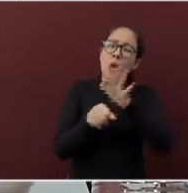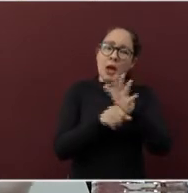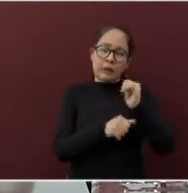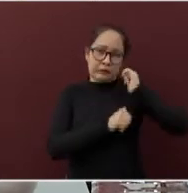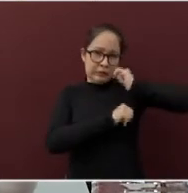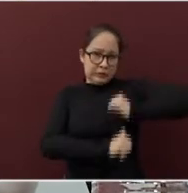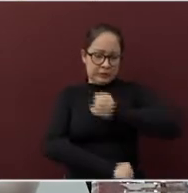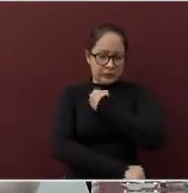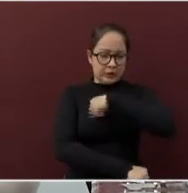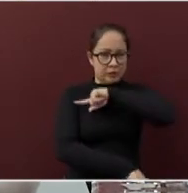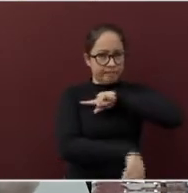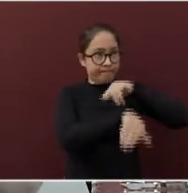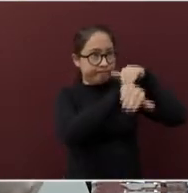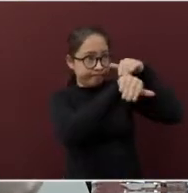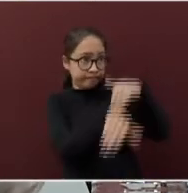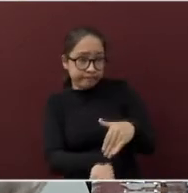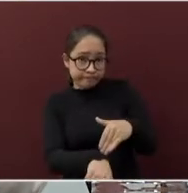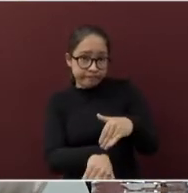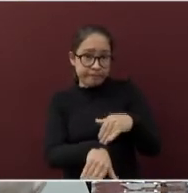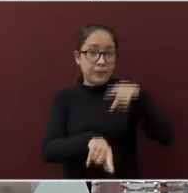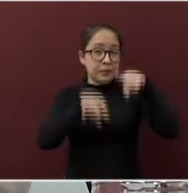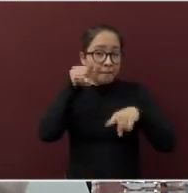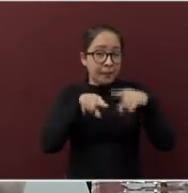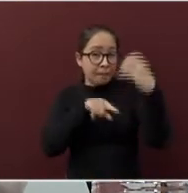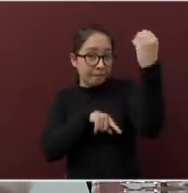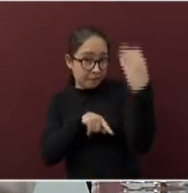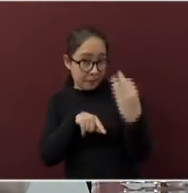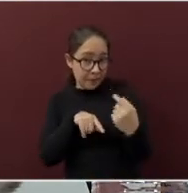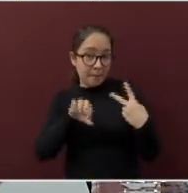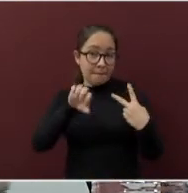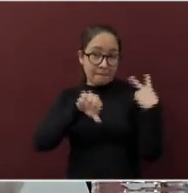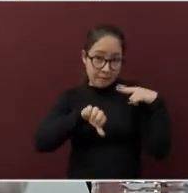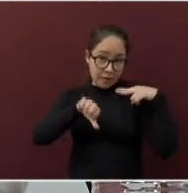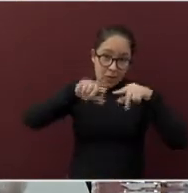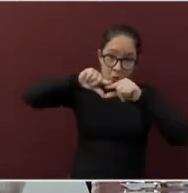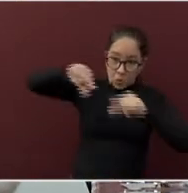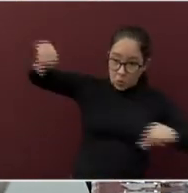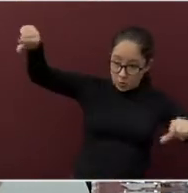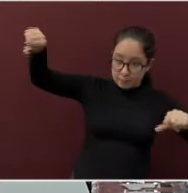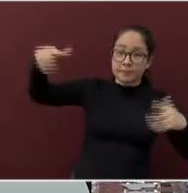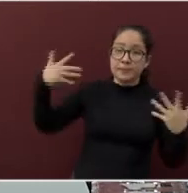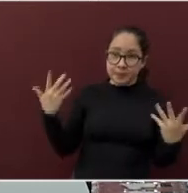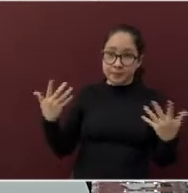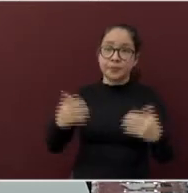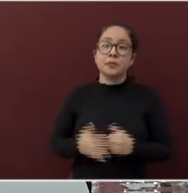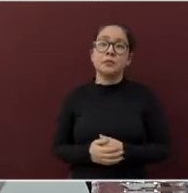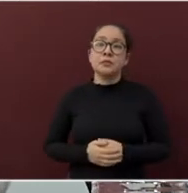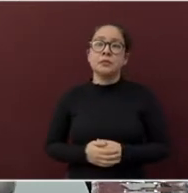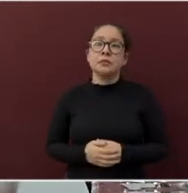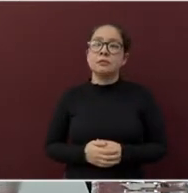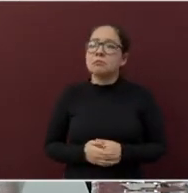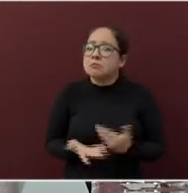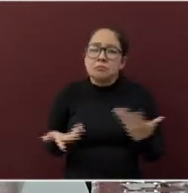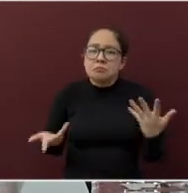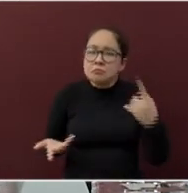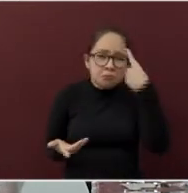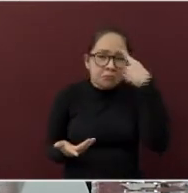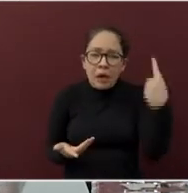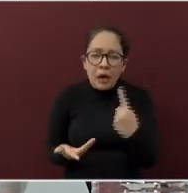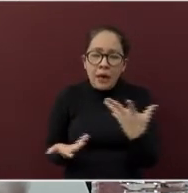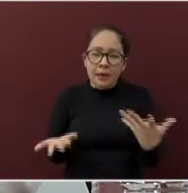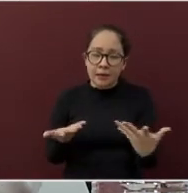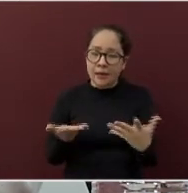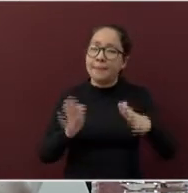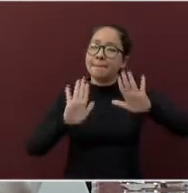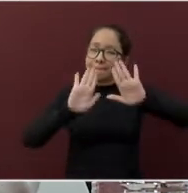la autoridad sanitaria basada en el semáforo de su localidad les digo esto porque recientemente